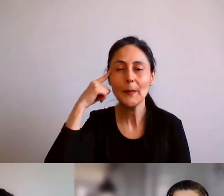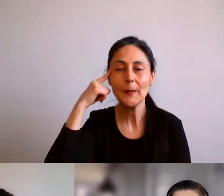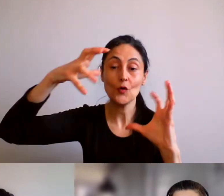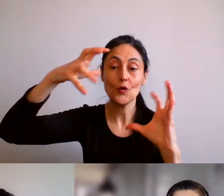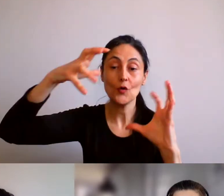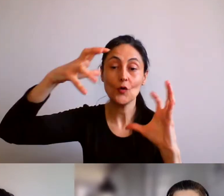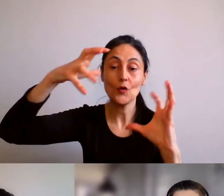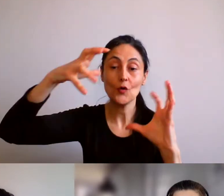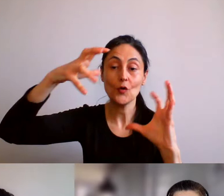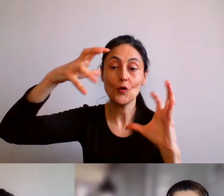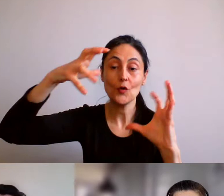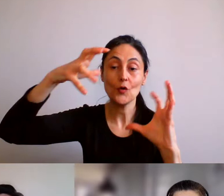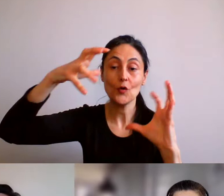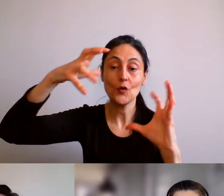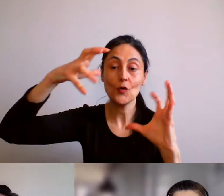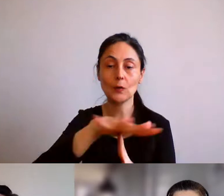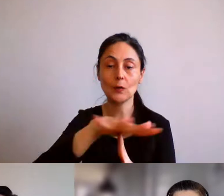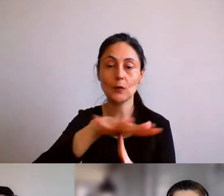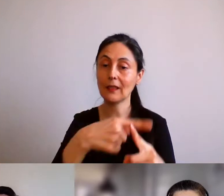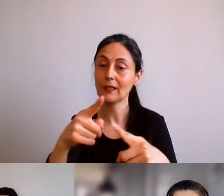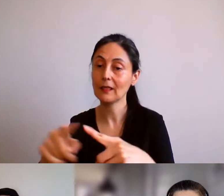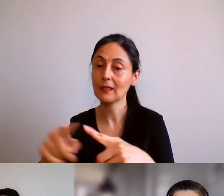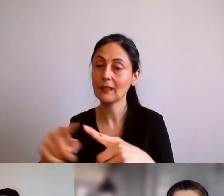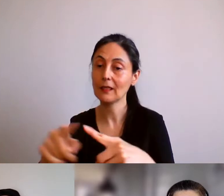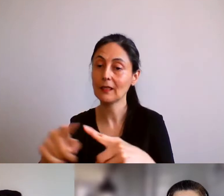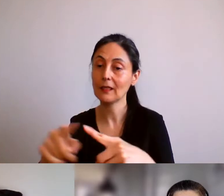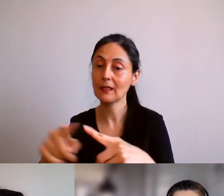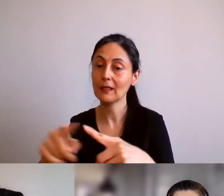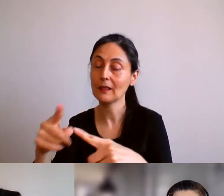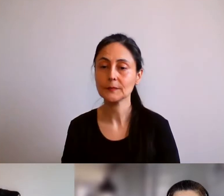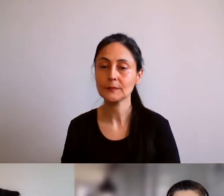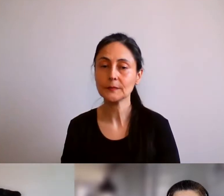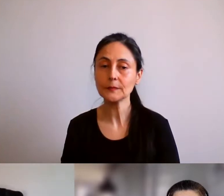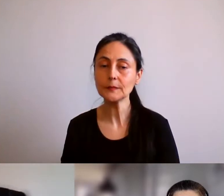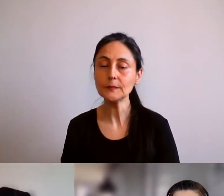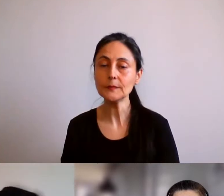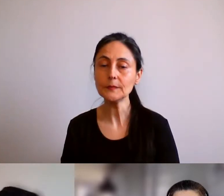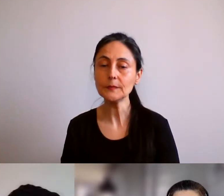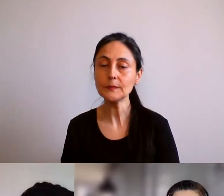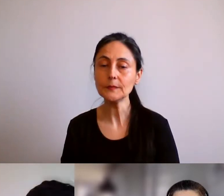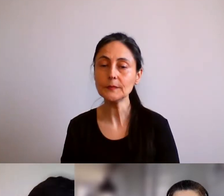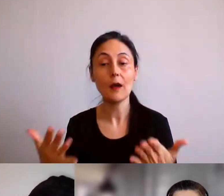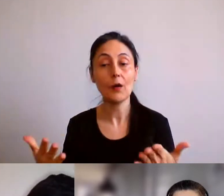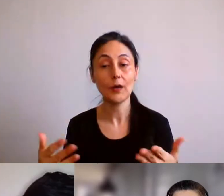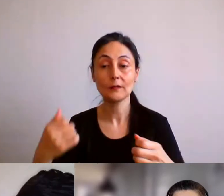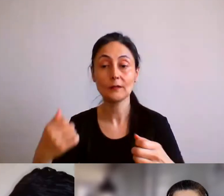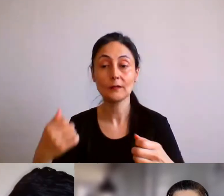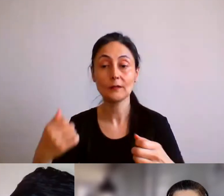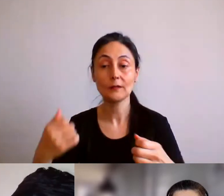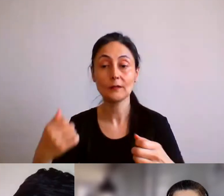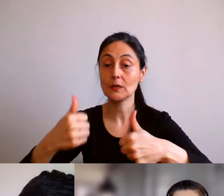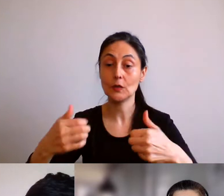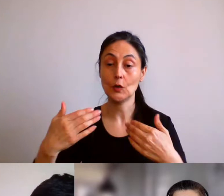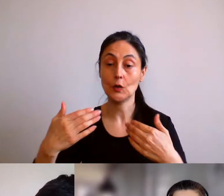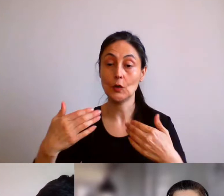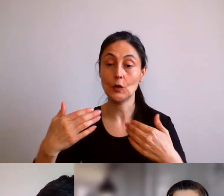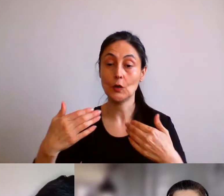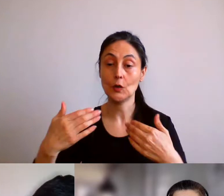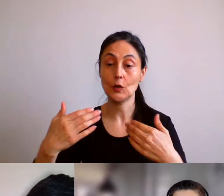no solo nosotros mismos. De esa perspectiva y desde la disciplina que ustedes tienen, ¿no?, ¿cómo enfocan